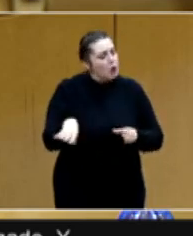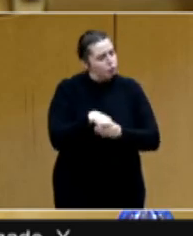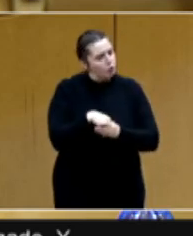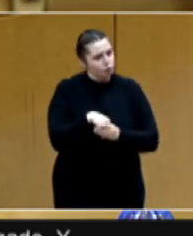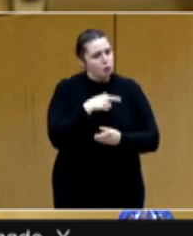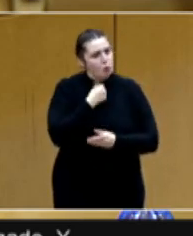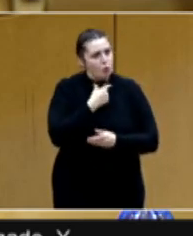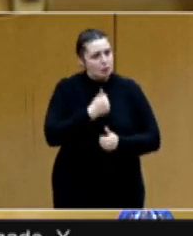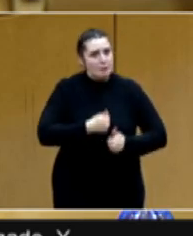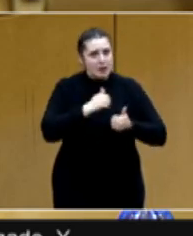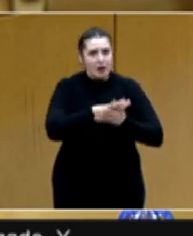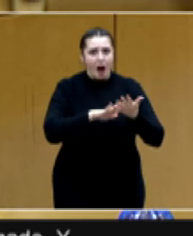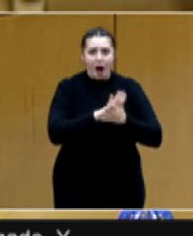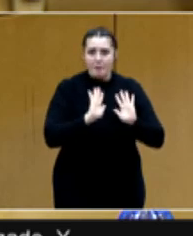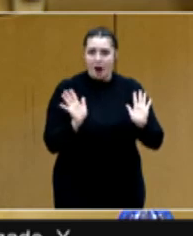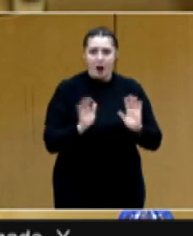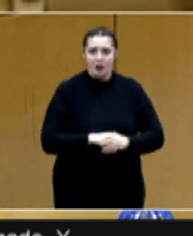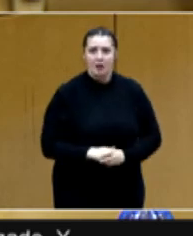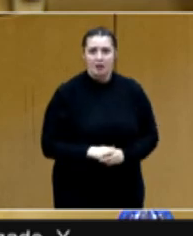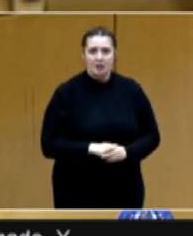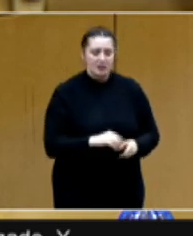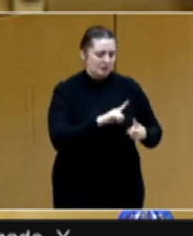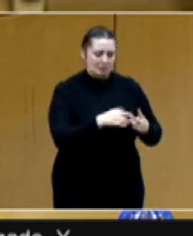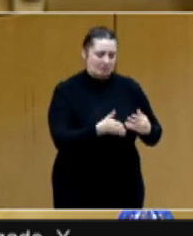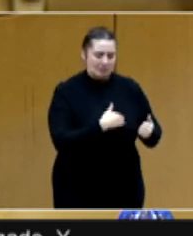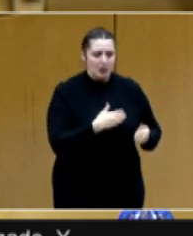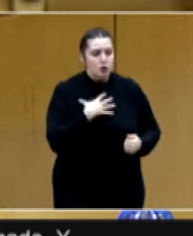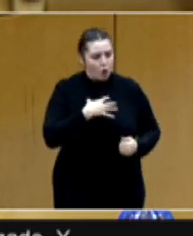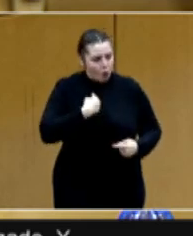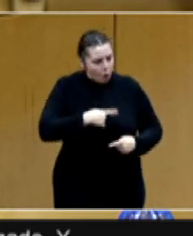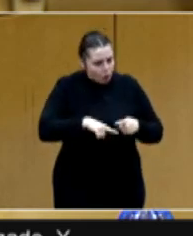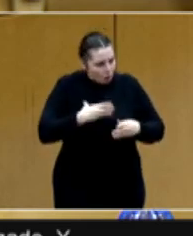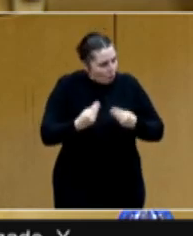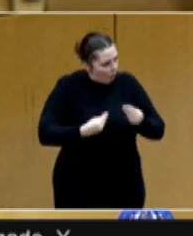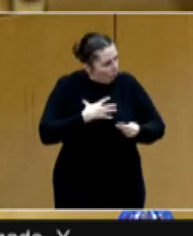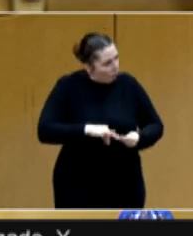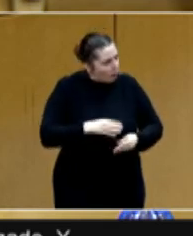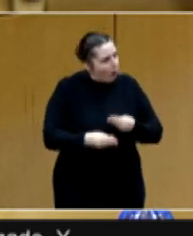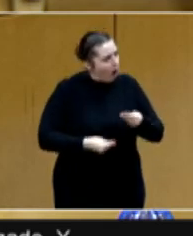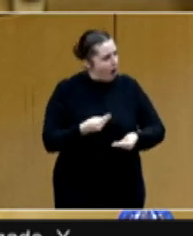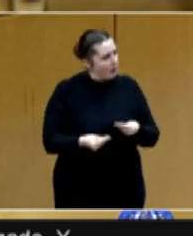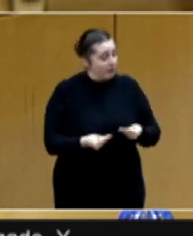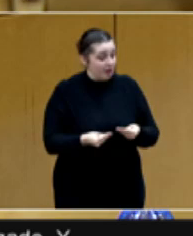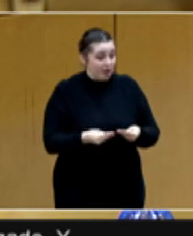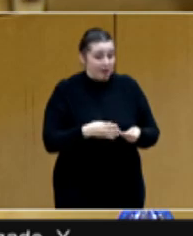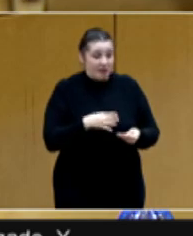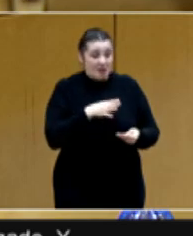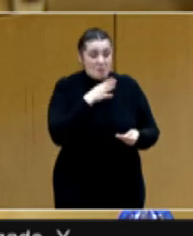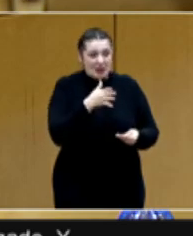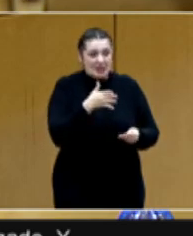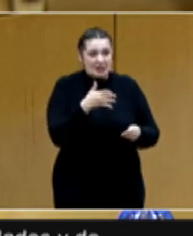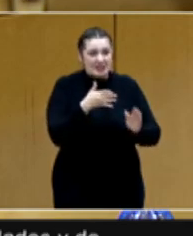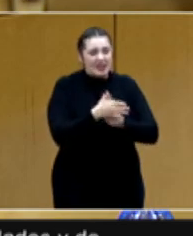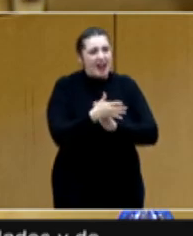yo yo puedo hacer muchas cosas por eso no quiero